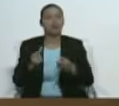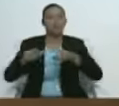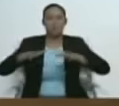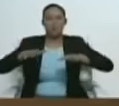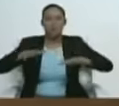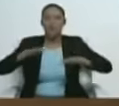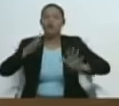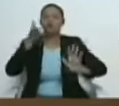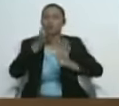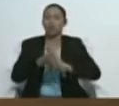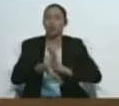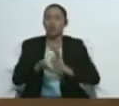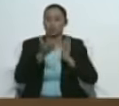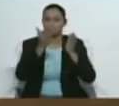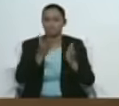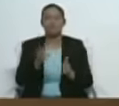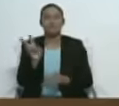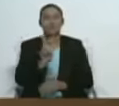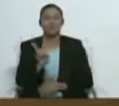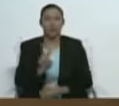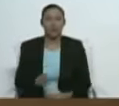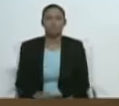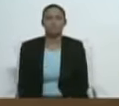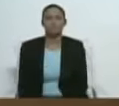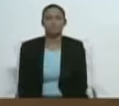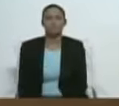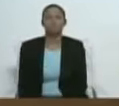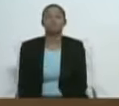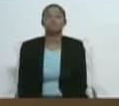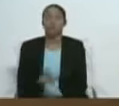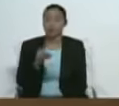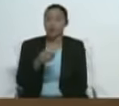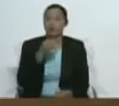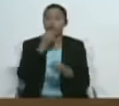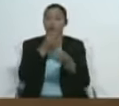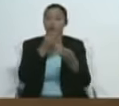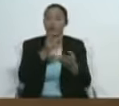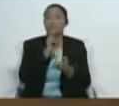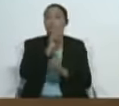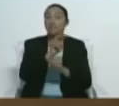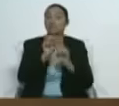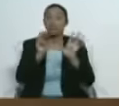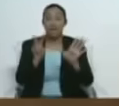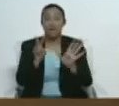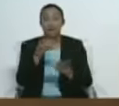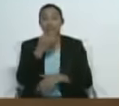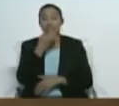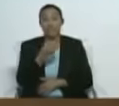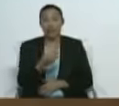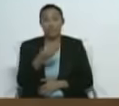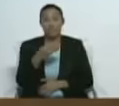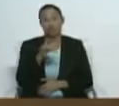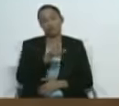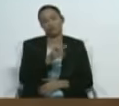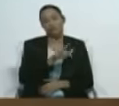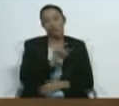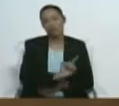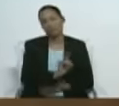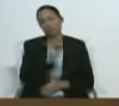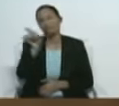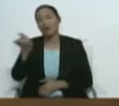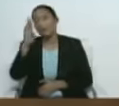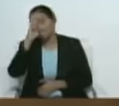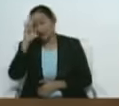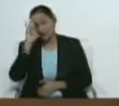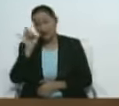progresiva del país Igualmente refirió que el 27 de diciembre viajó a barina Henry avales para contactar al general